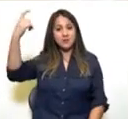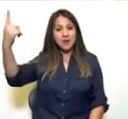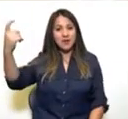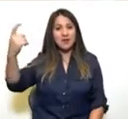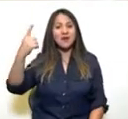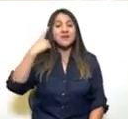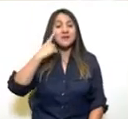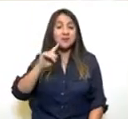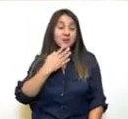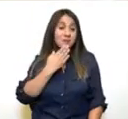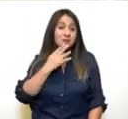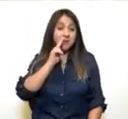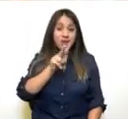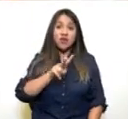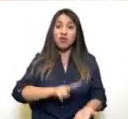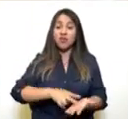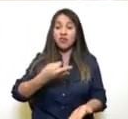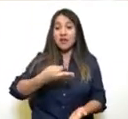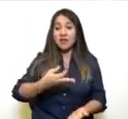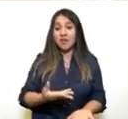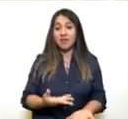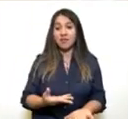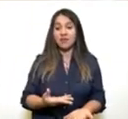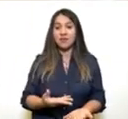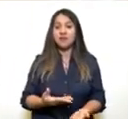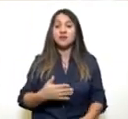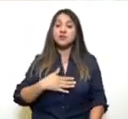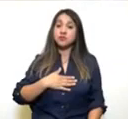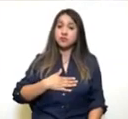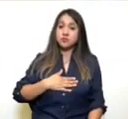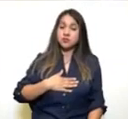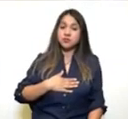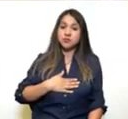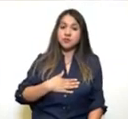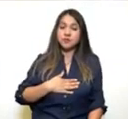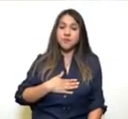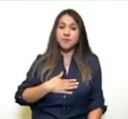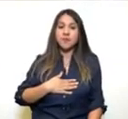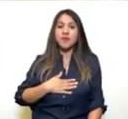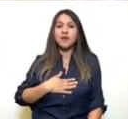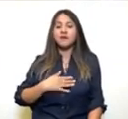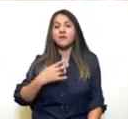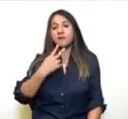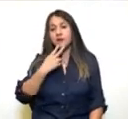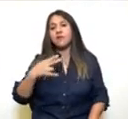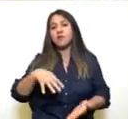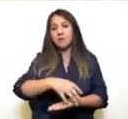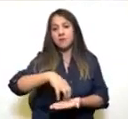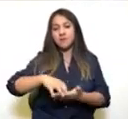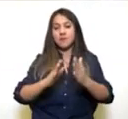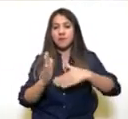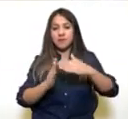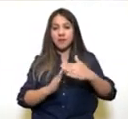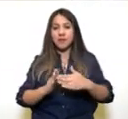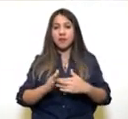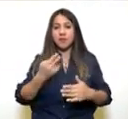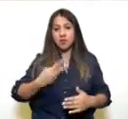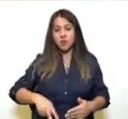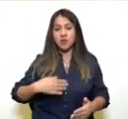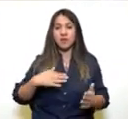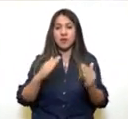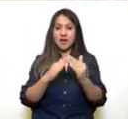una realidad yo como pobladora jefa de hogar